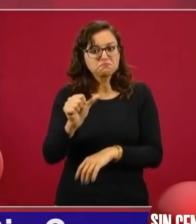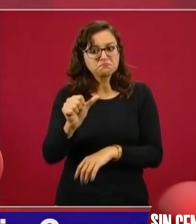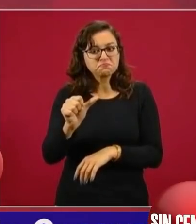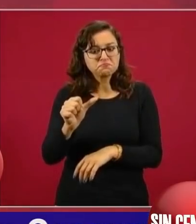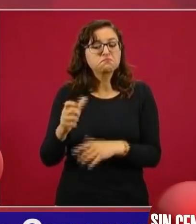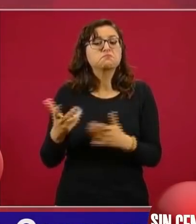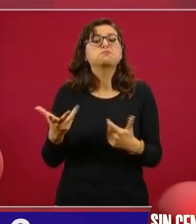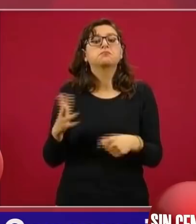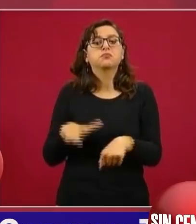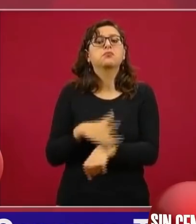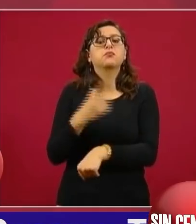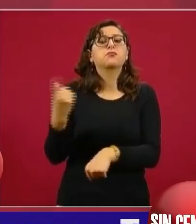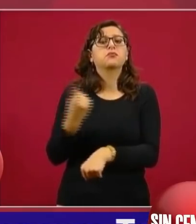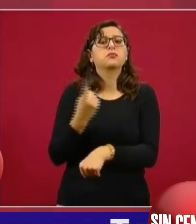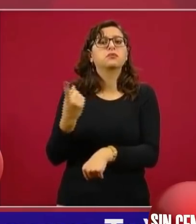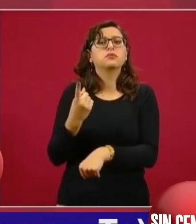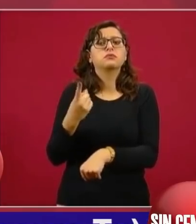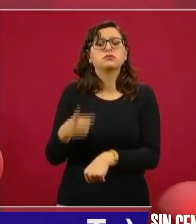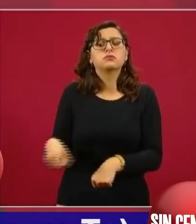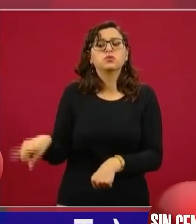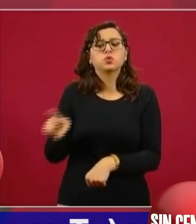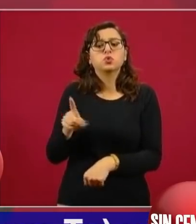porque se trata de un recurso